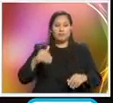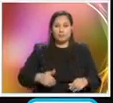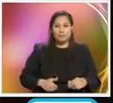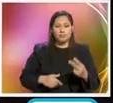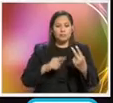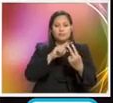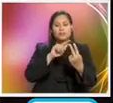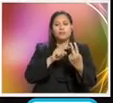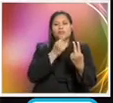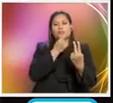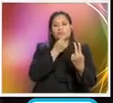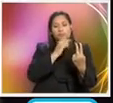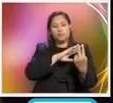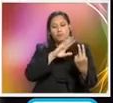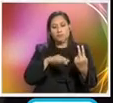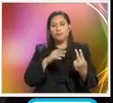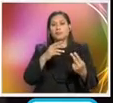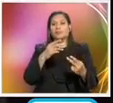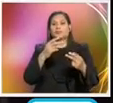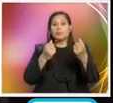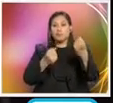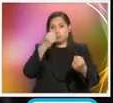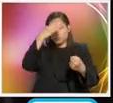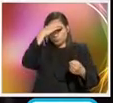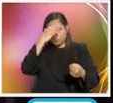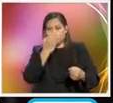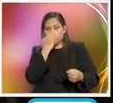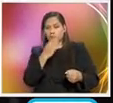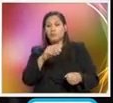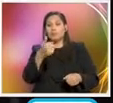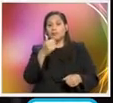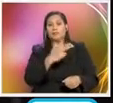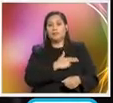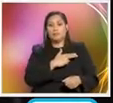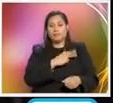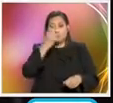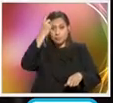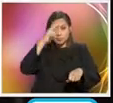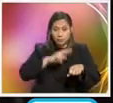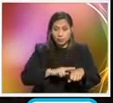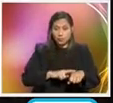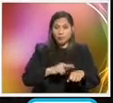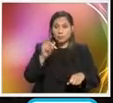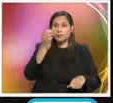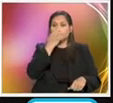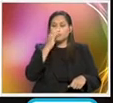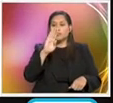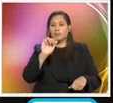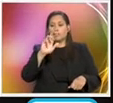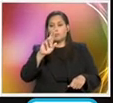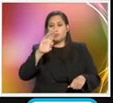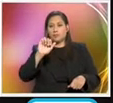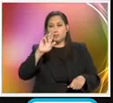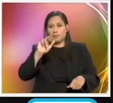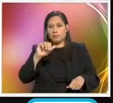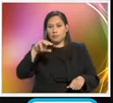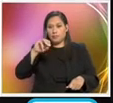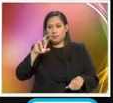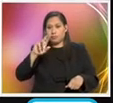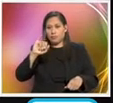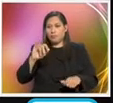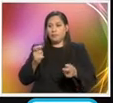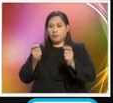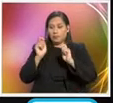el chofer de la escuela, y hay 11 heridos. Y la directora de la escuela, que es Bárbara Morete, que es el papel que yo